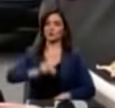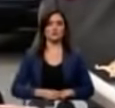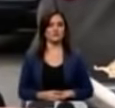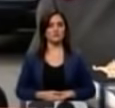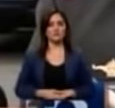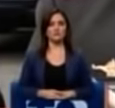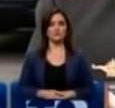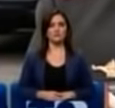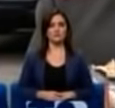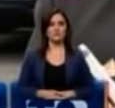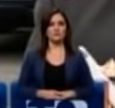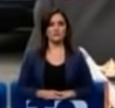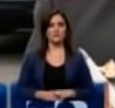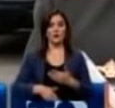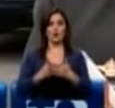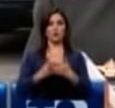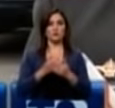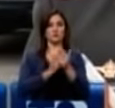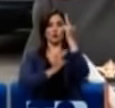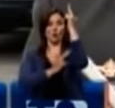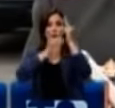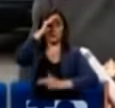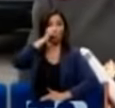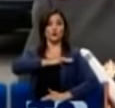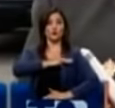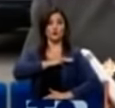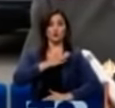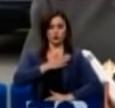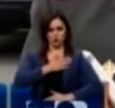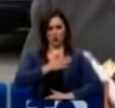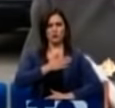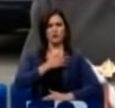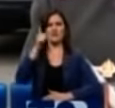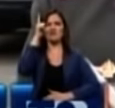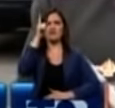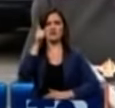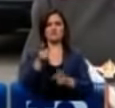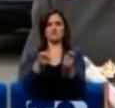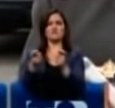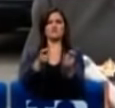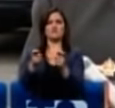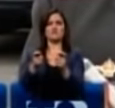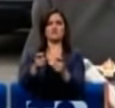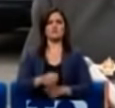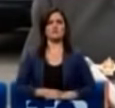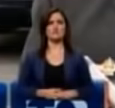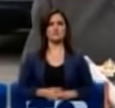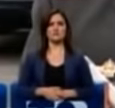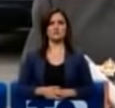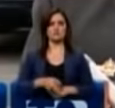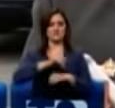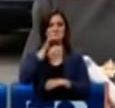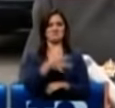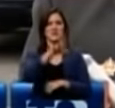La cadena de custodia del glorioso ejército a cual me he honrado en comandar fue algún momento